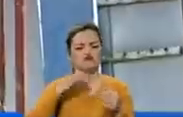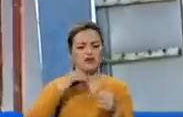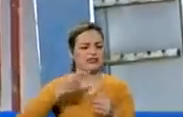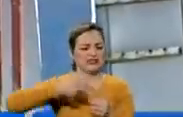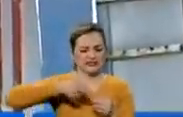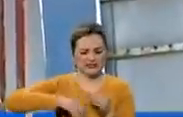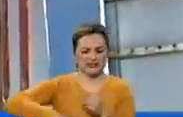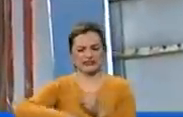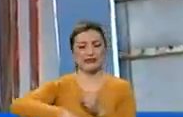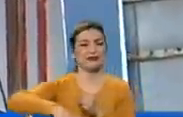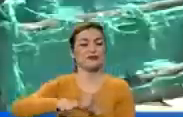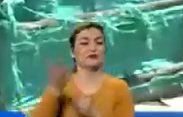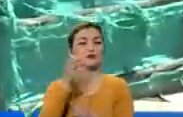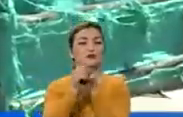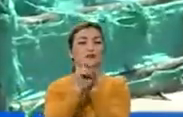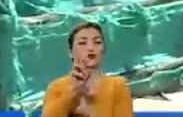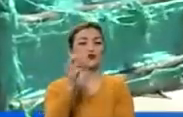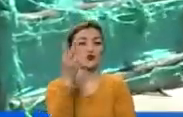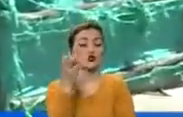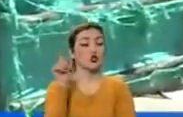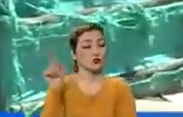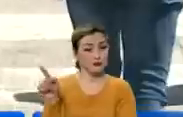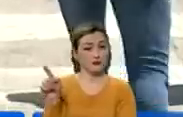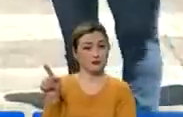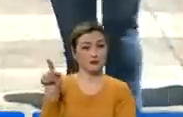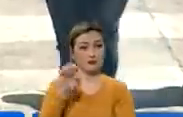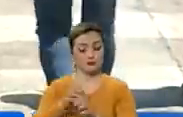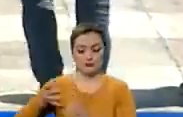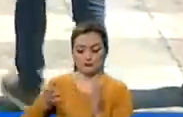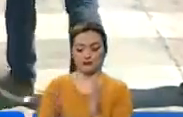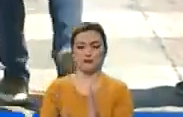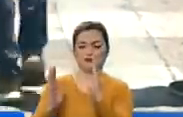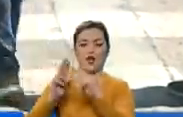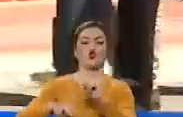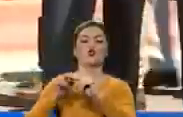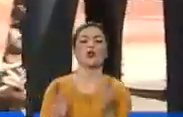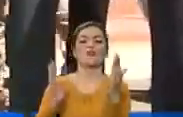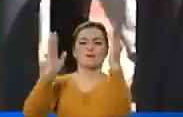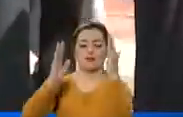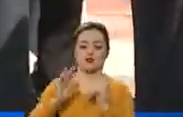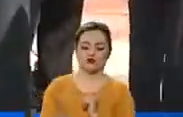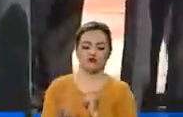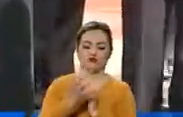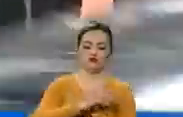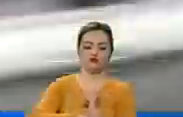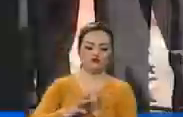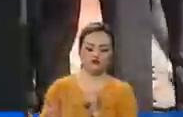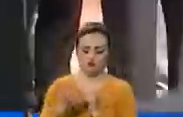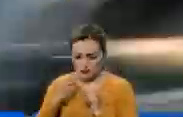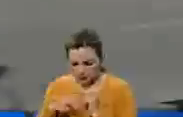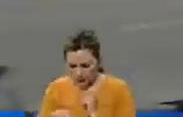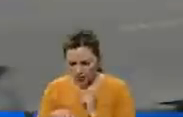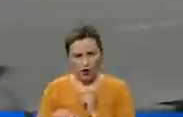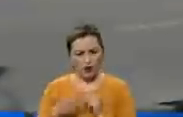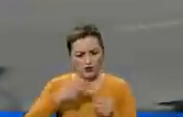contaminación ambiental quedó en evidencia en 2012 cuando se realizaron excavaciones para la construcción de un edificio en la zona. Desde ahí se